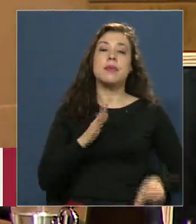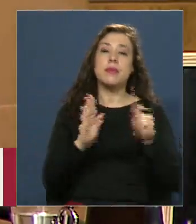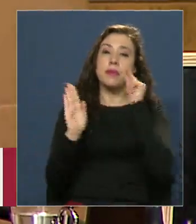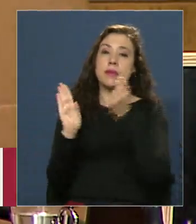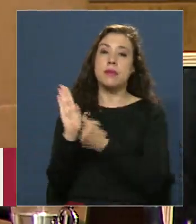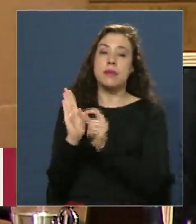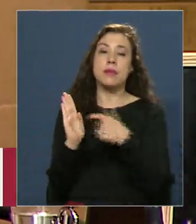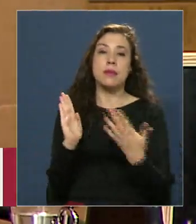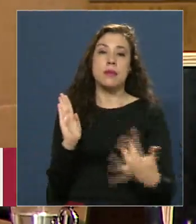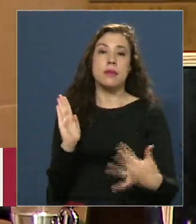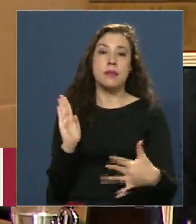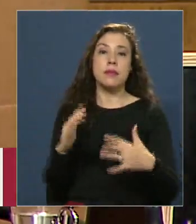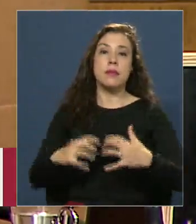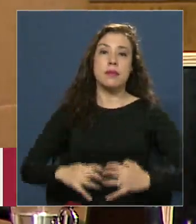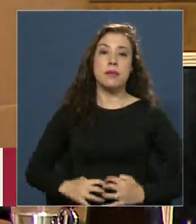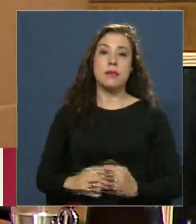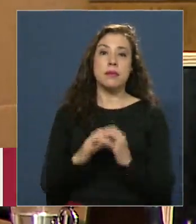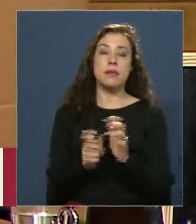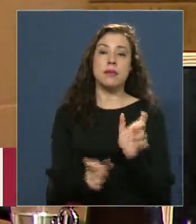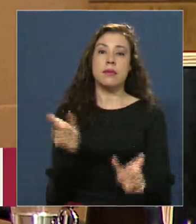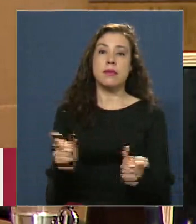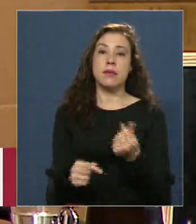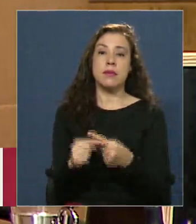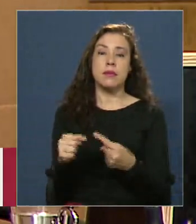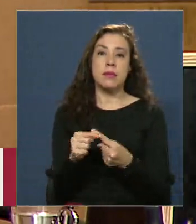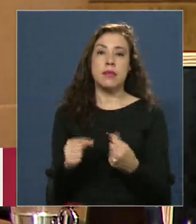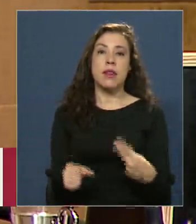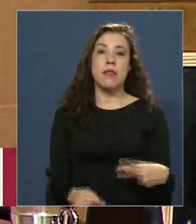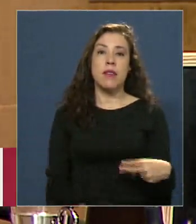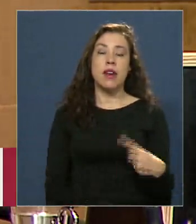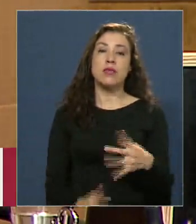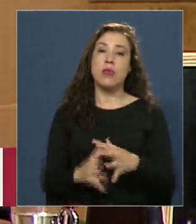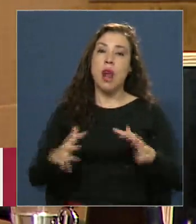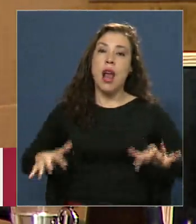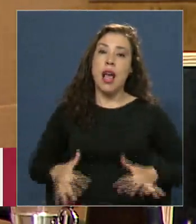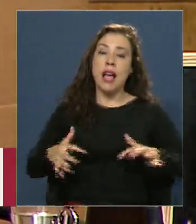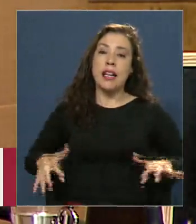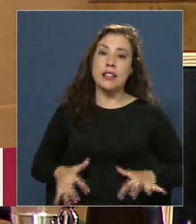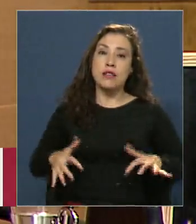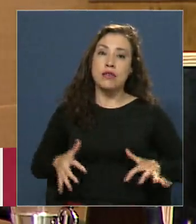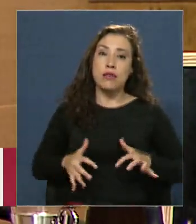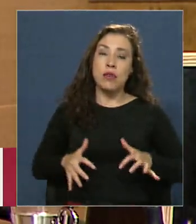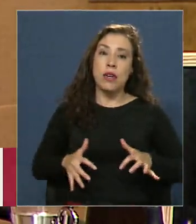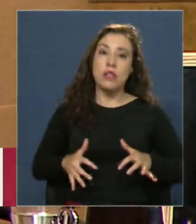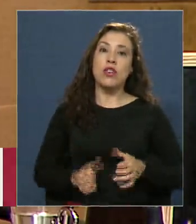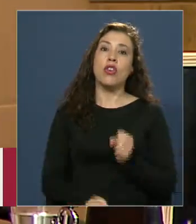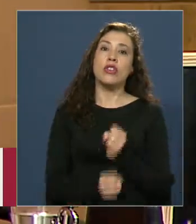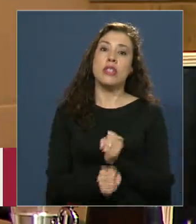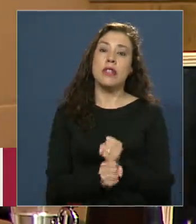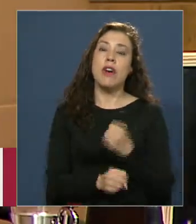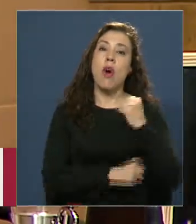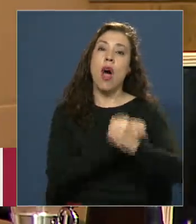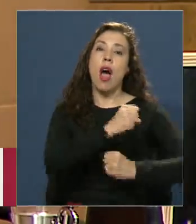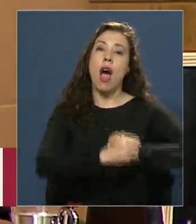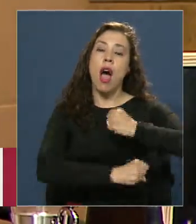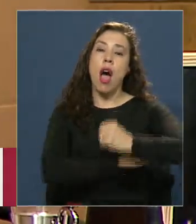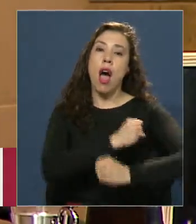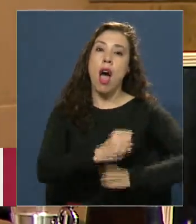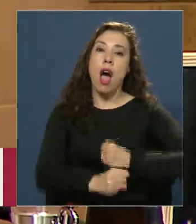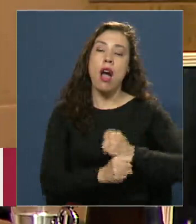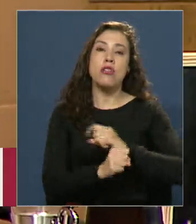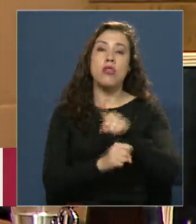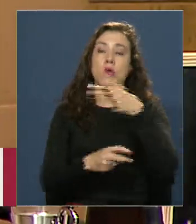reconocer, priorizar y fortalecer a la clase media, valorando su enorme esfuerzo, mérito y trabajo que por años no ha